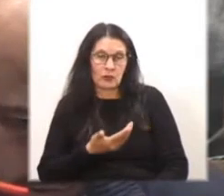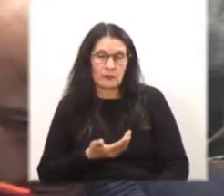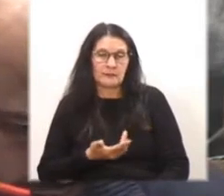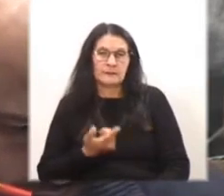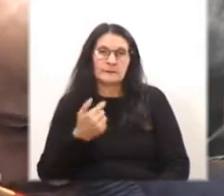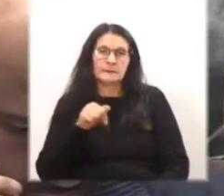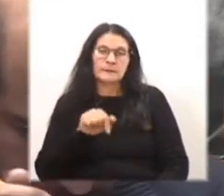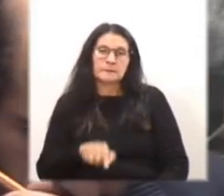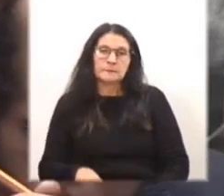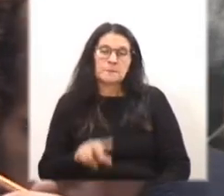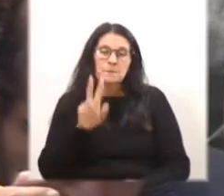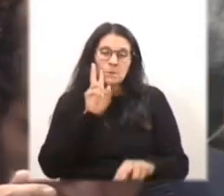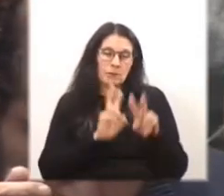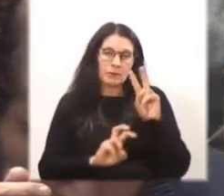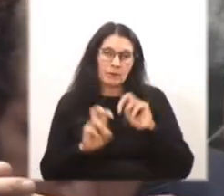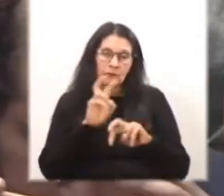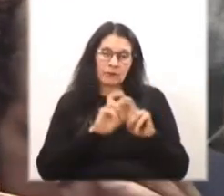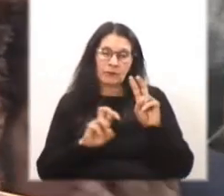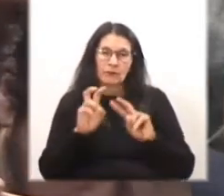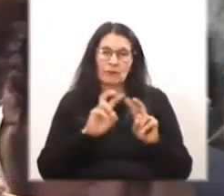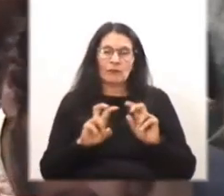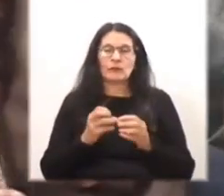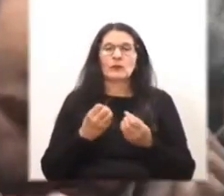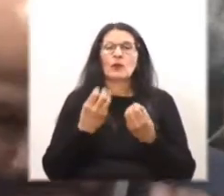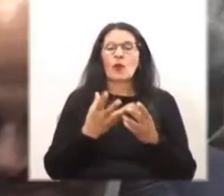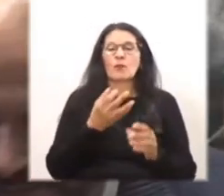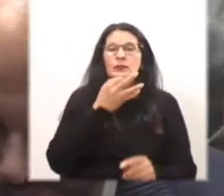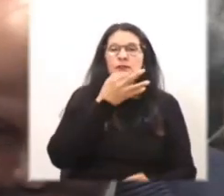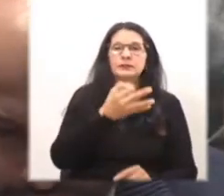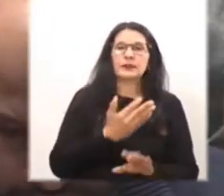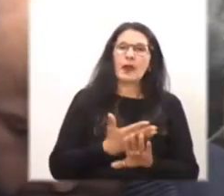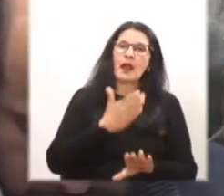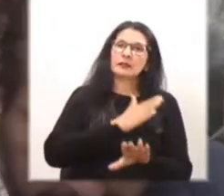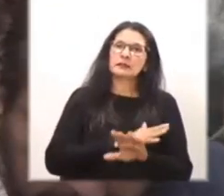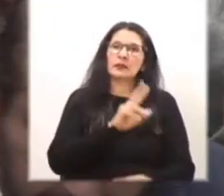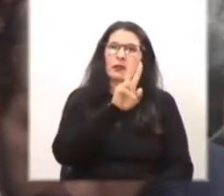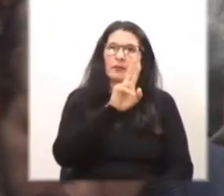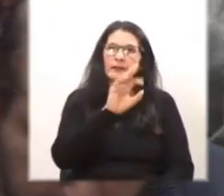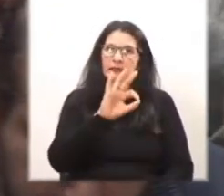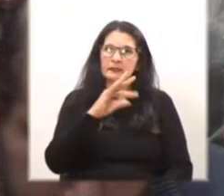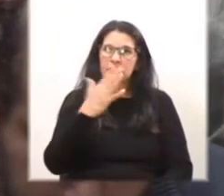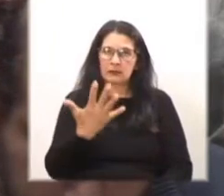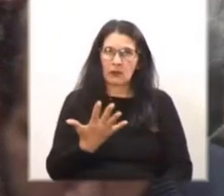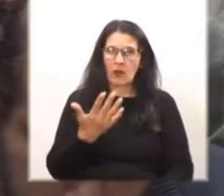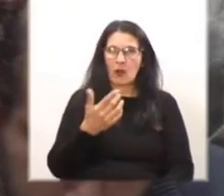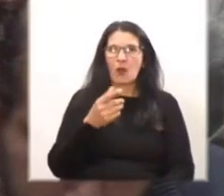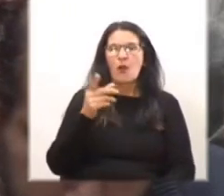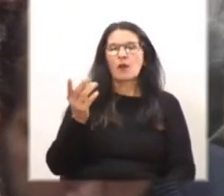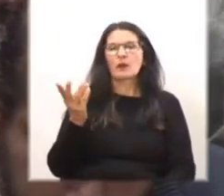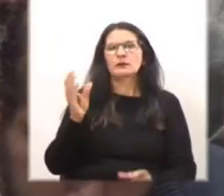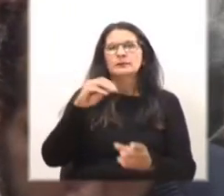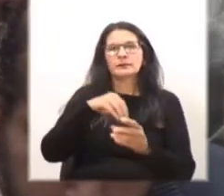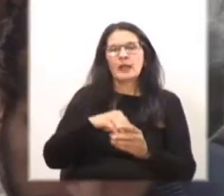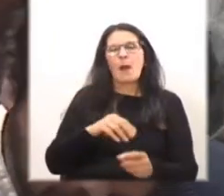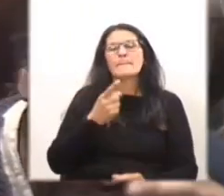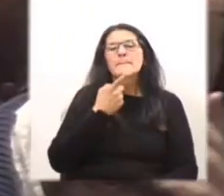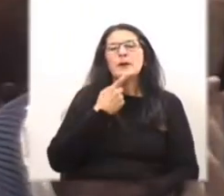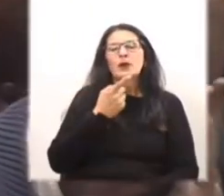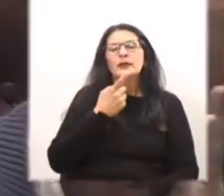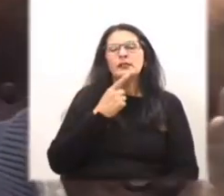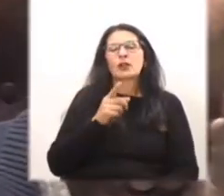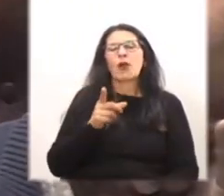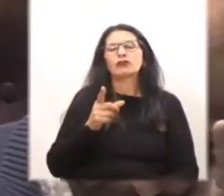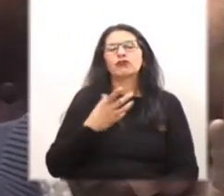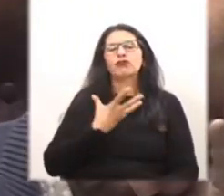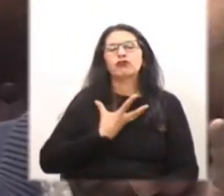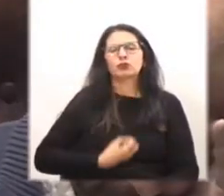Aquí se buscó, como pasaba antes del 2005, de poner a políticos frustrados al frente de